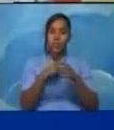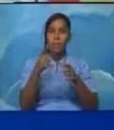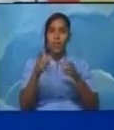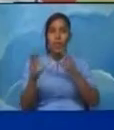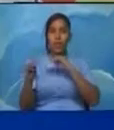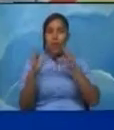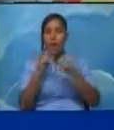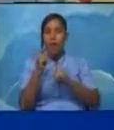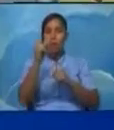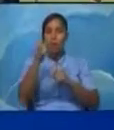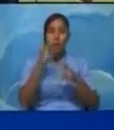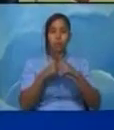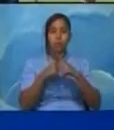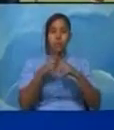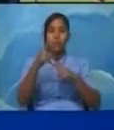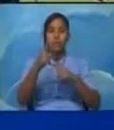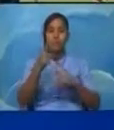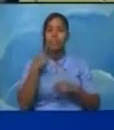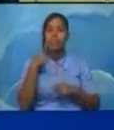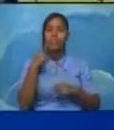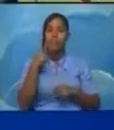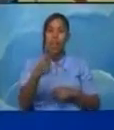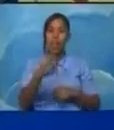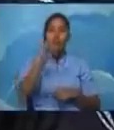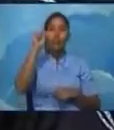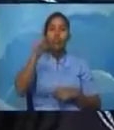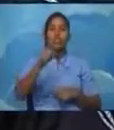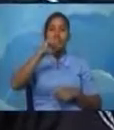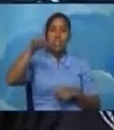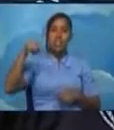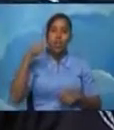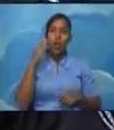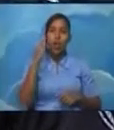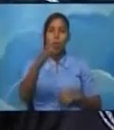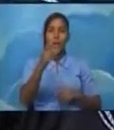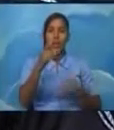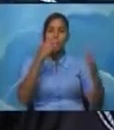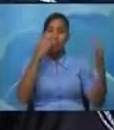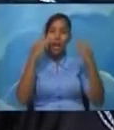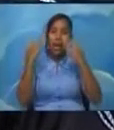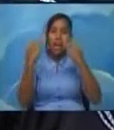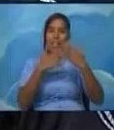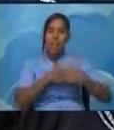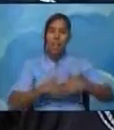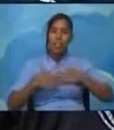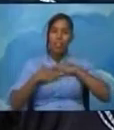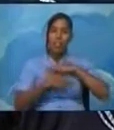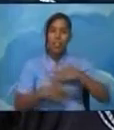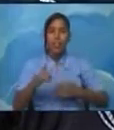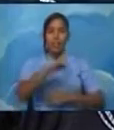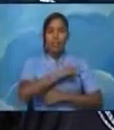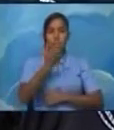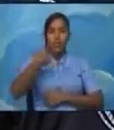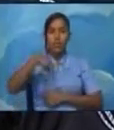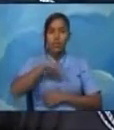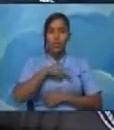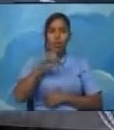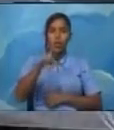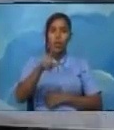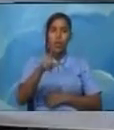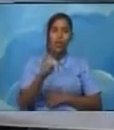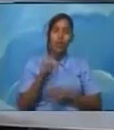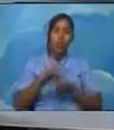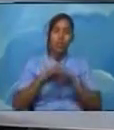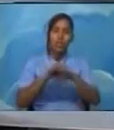hablaron positivamente. Ellos dijeron: si Jehová se agradare de nosotros, Él nos llevará